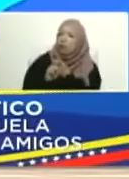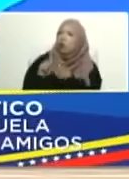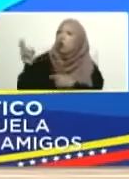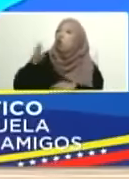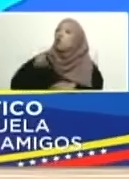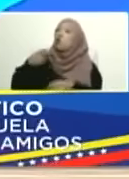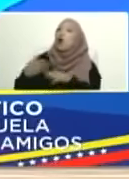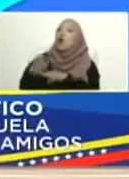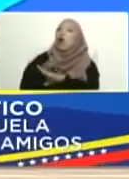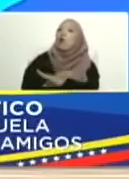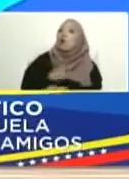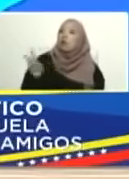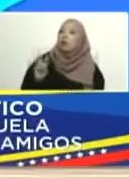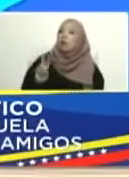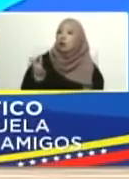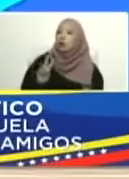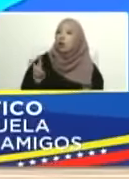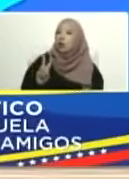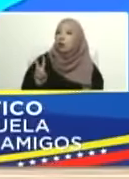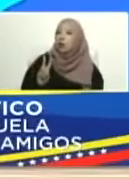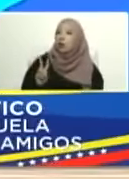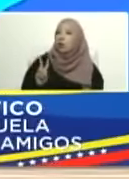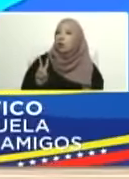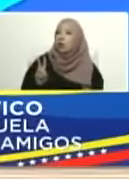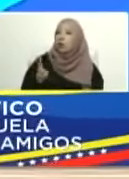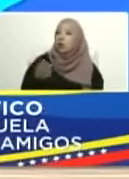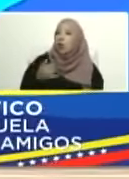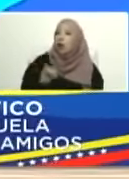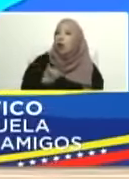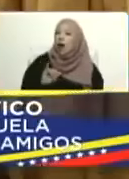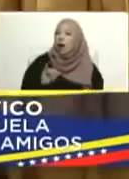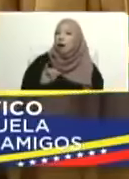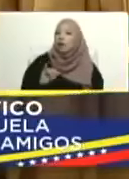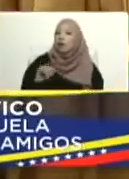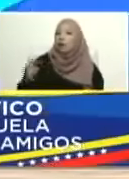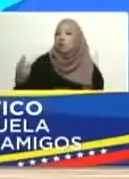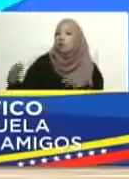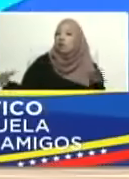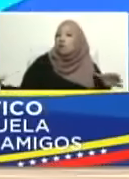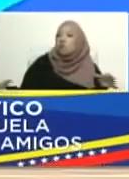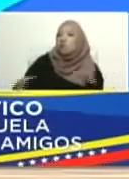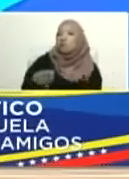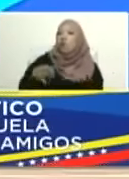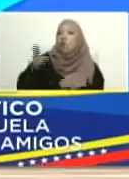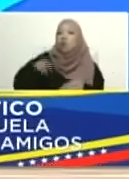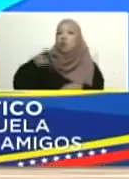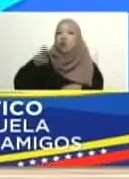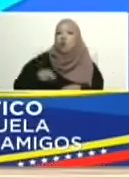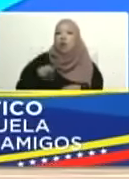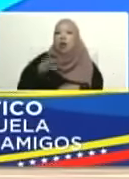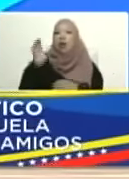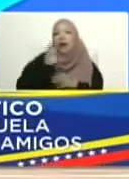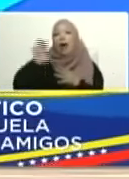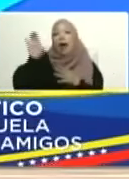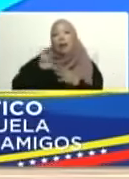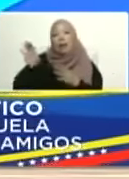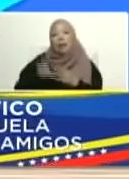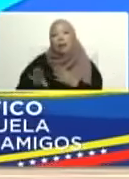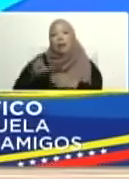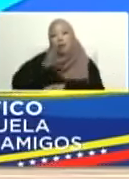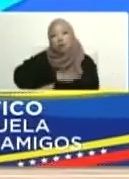nunca antes en Venezuela había habido una reunión de esa calidad, de esas características, de esa